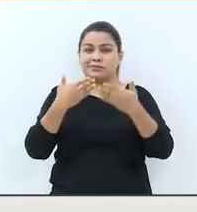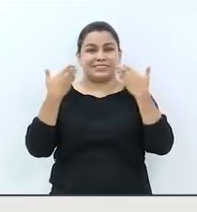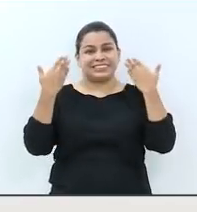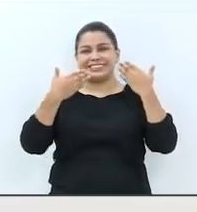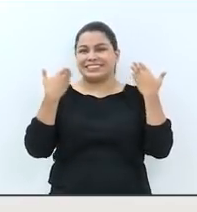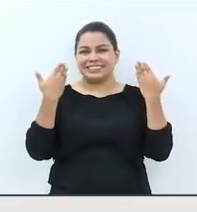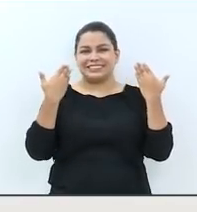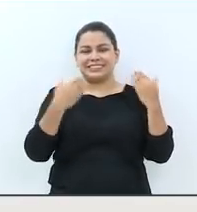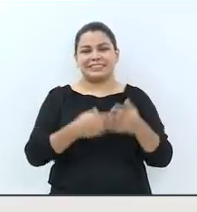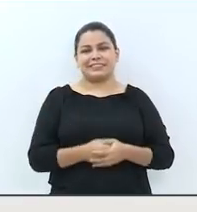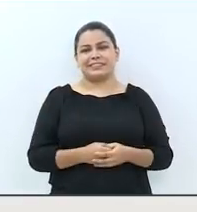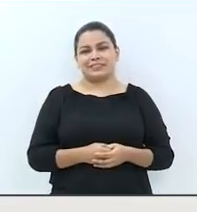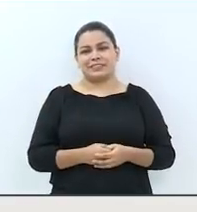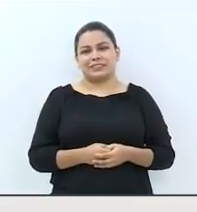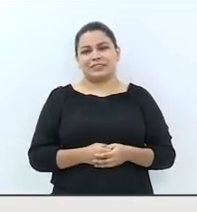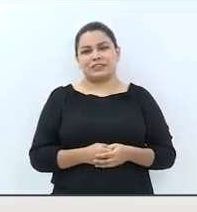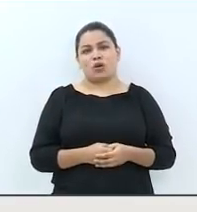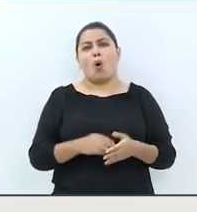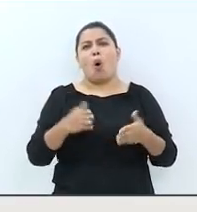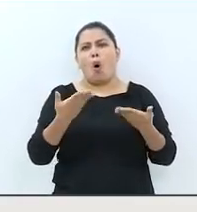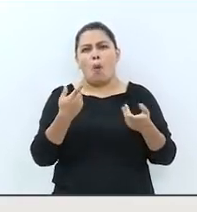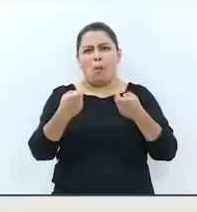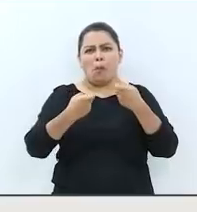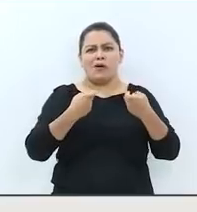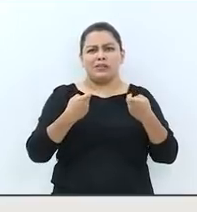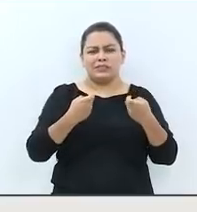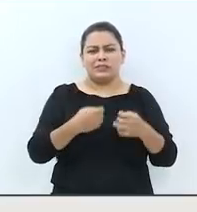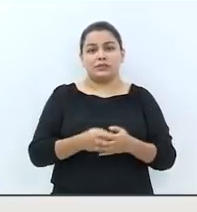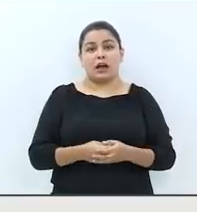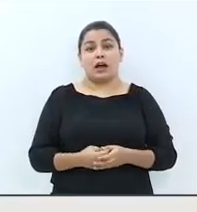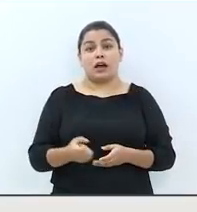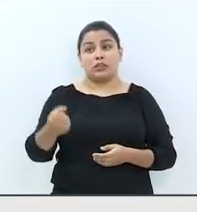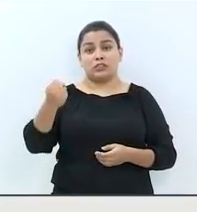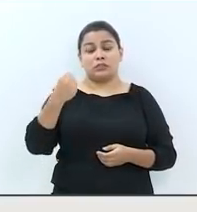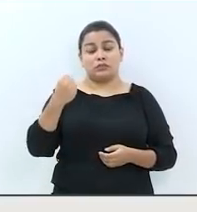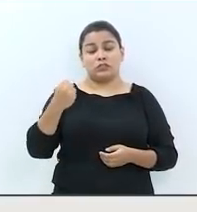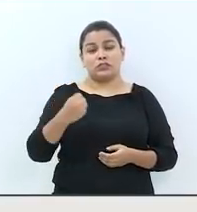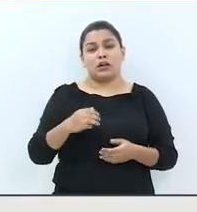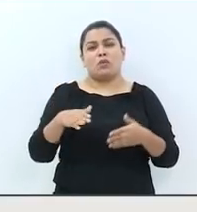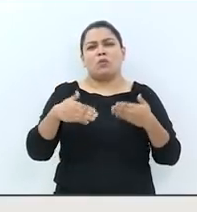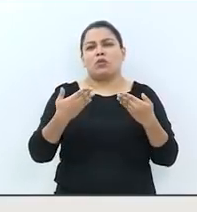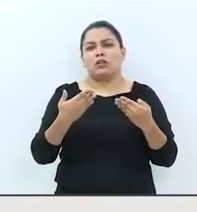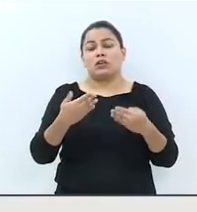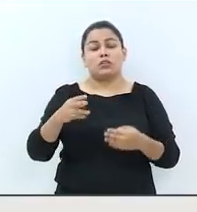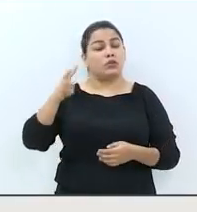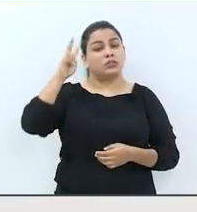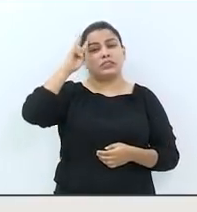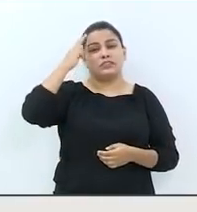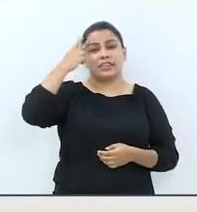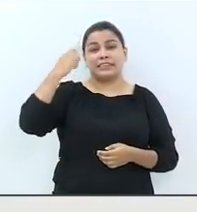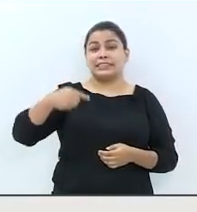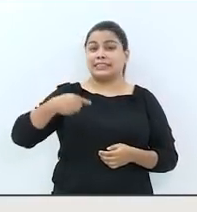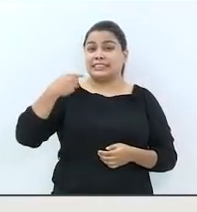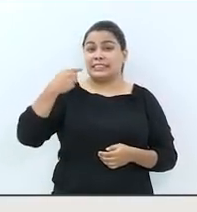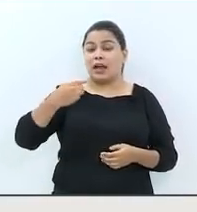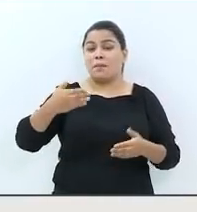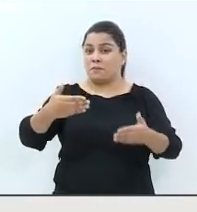O sea, ¿cómo manejo esto? Y eso es sumamente importante porque no se trata siempre de estar contento, se trata de